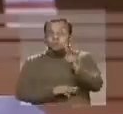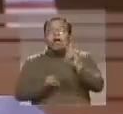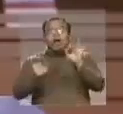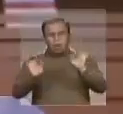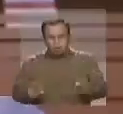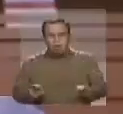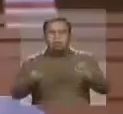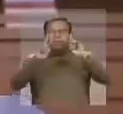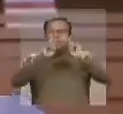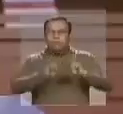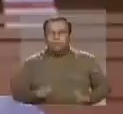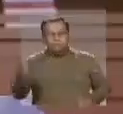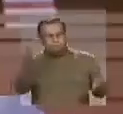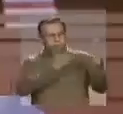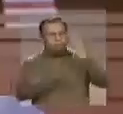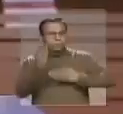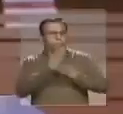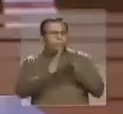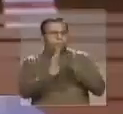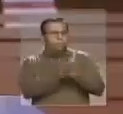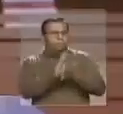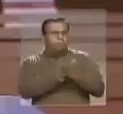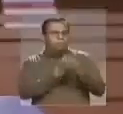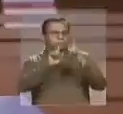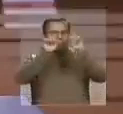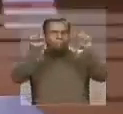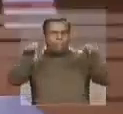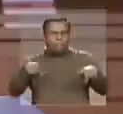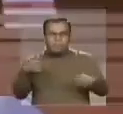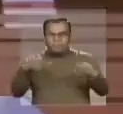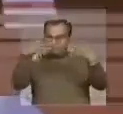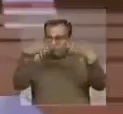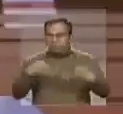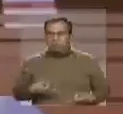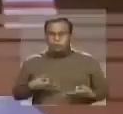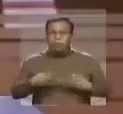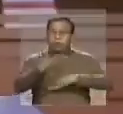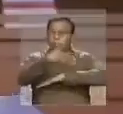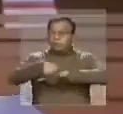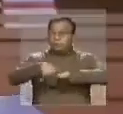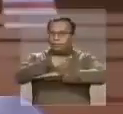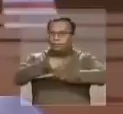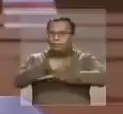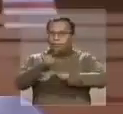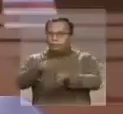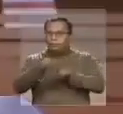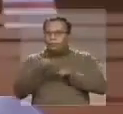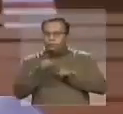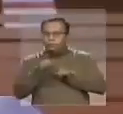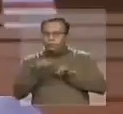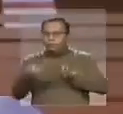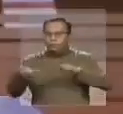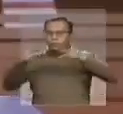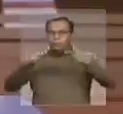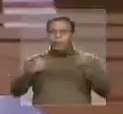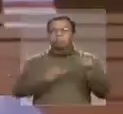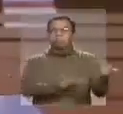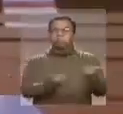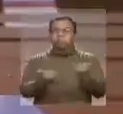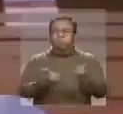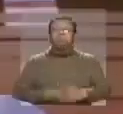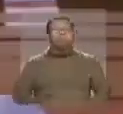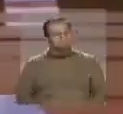del día para otro programa de investigación, análisis y datos. Hablaremos de seguridad en las calles, percepción versus